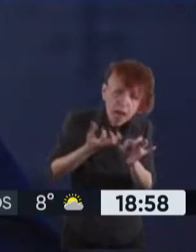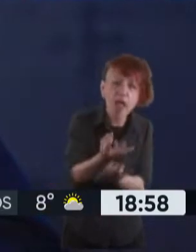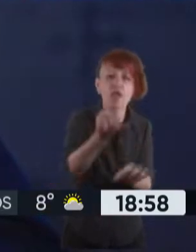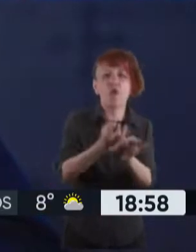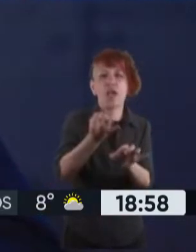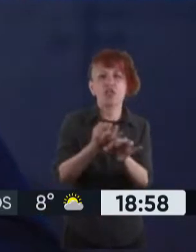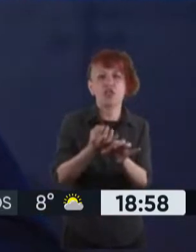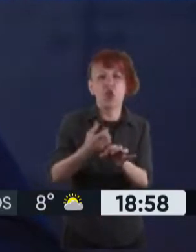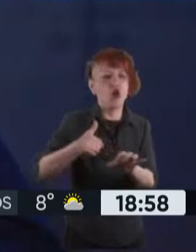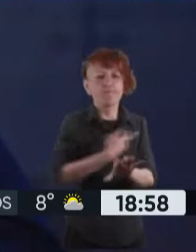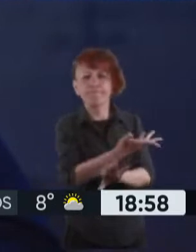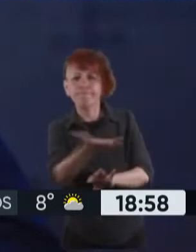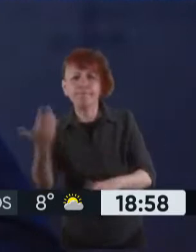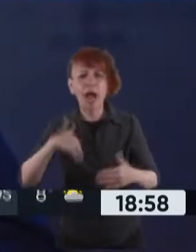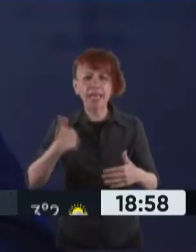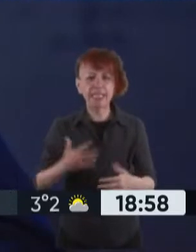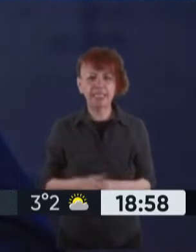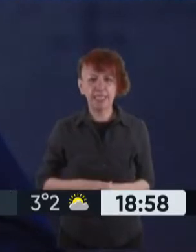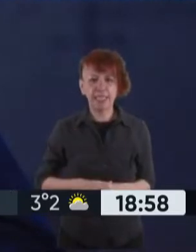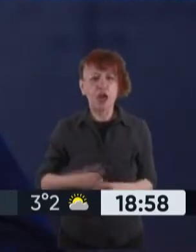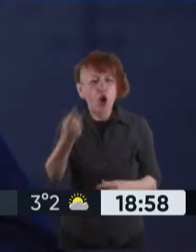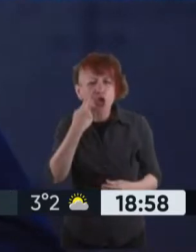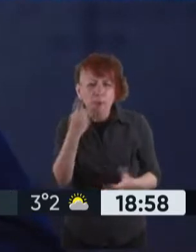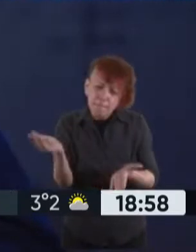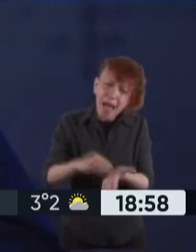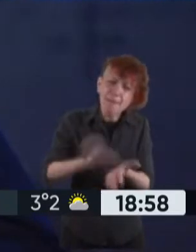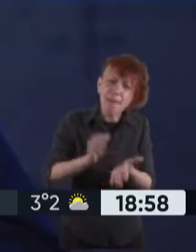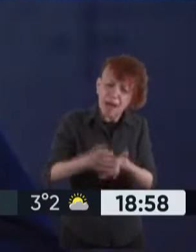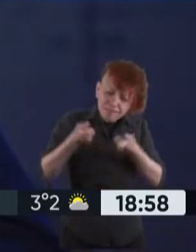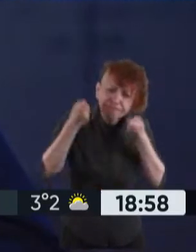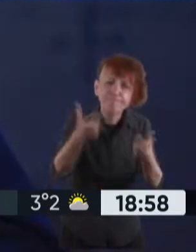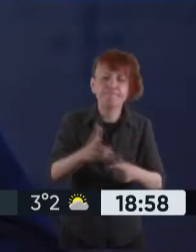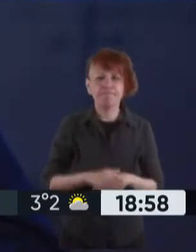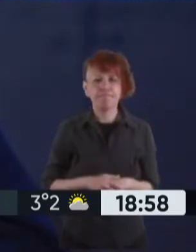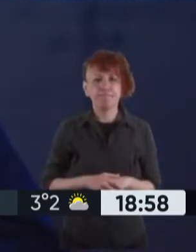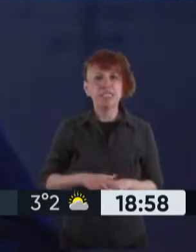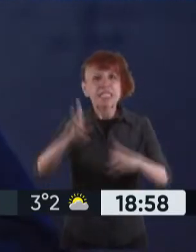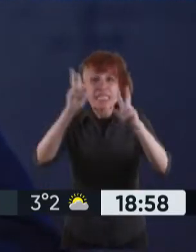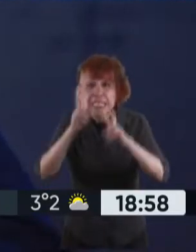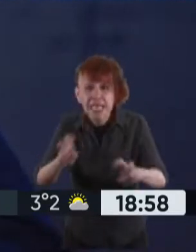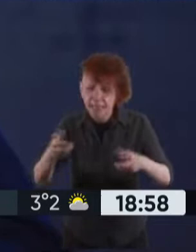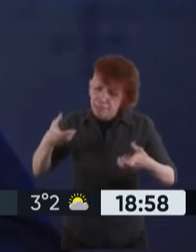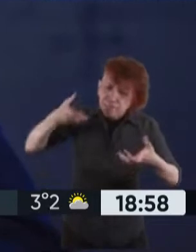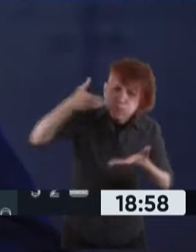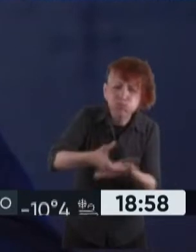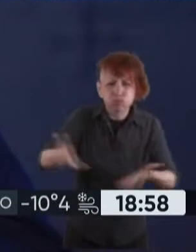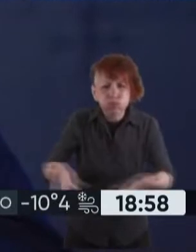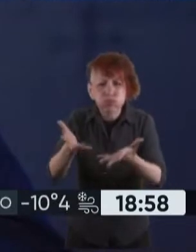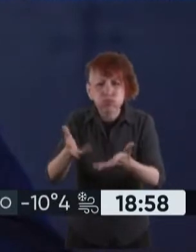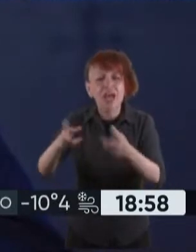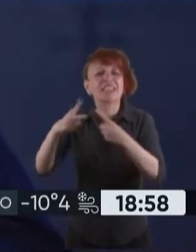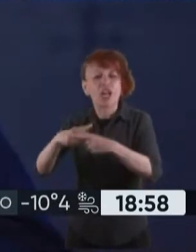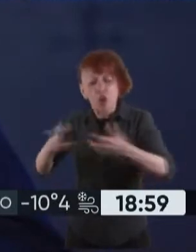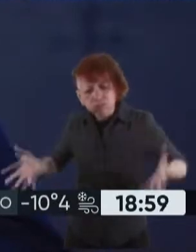argentinos, en seguir sembrando conocimiento, en seguir apostando a la ciencia y en seguir promoviendo la